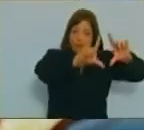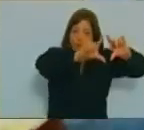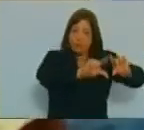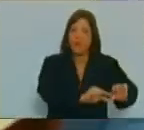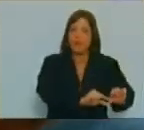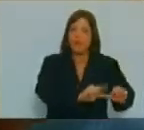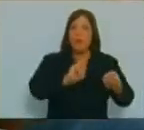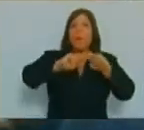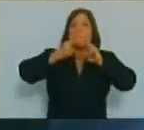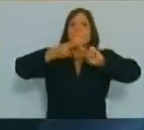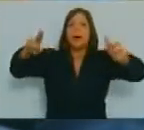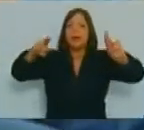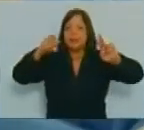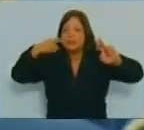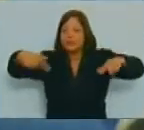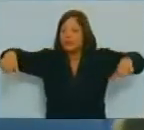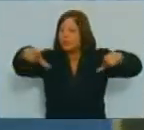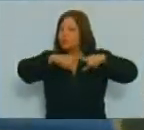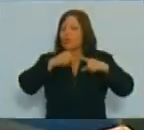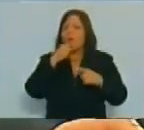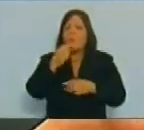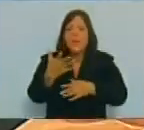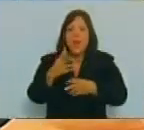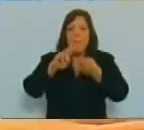sirva para todo